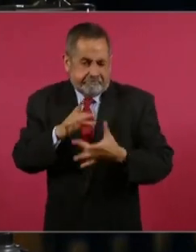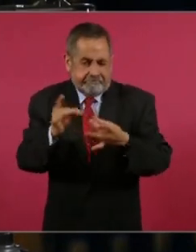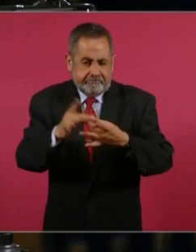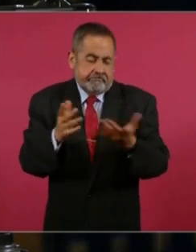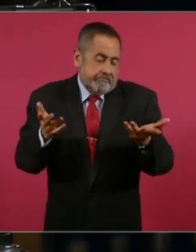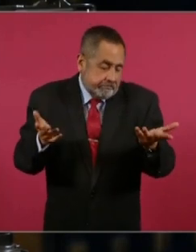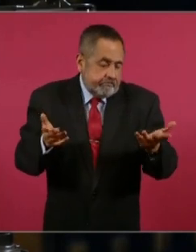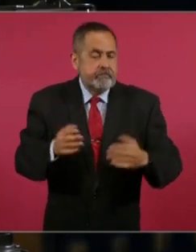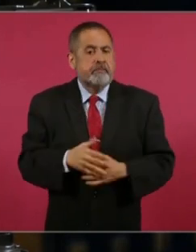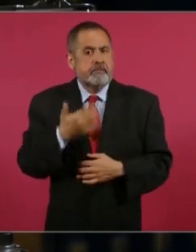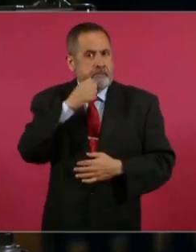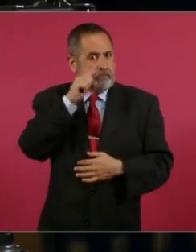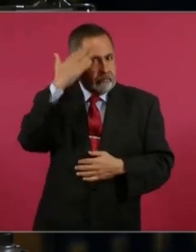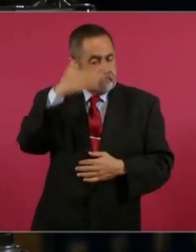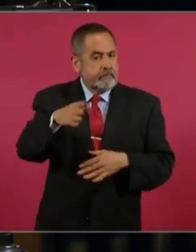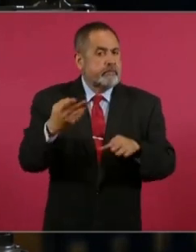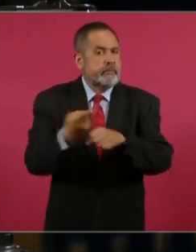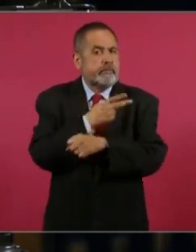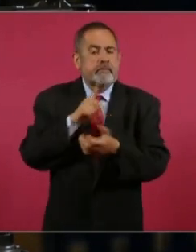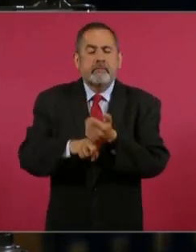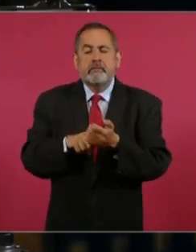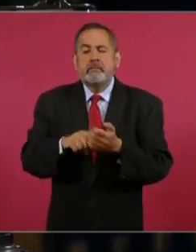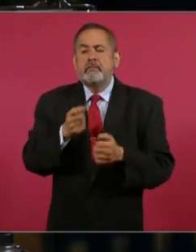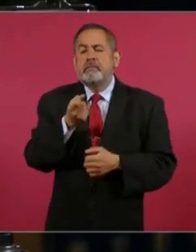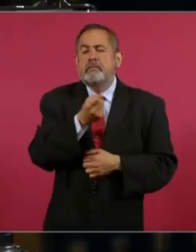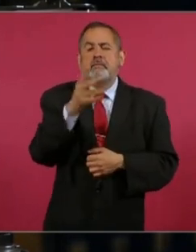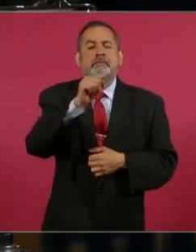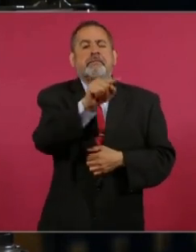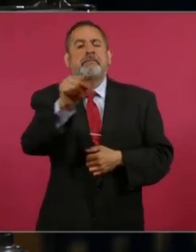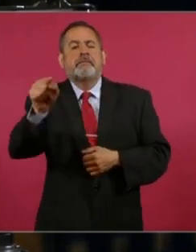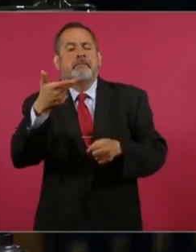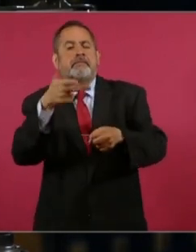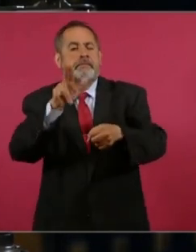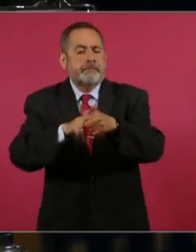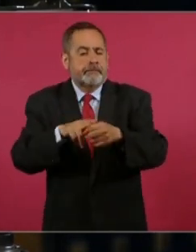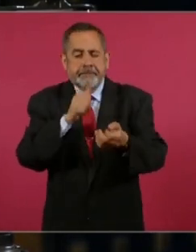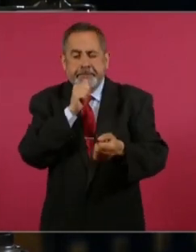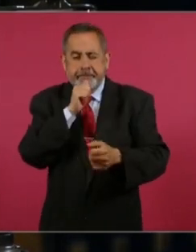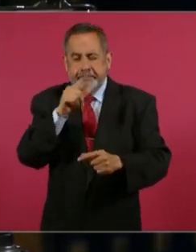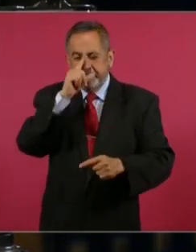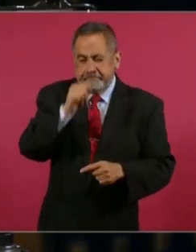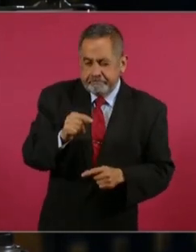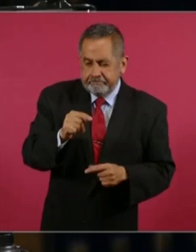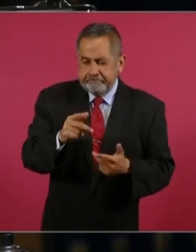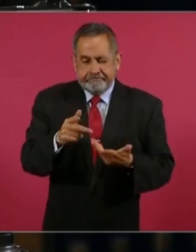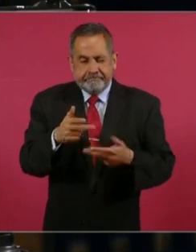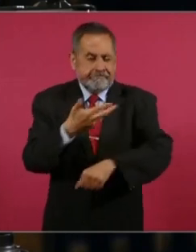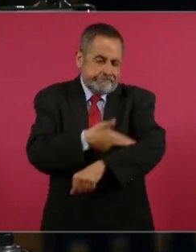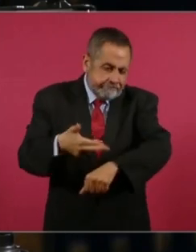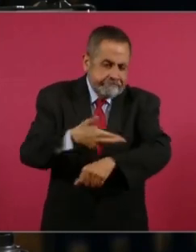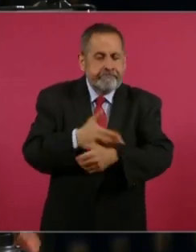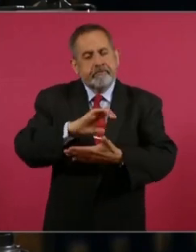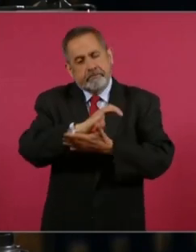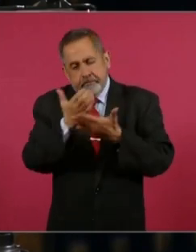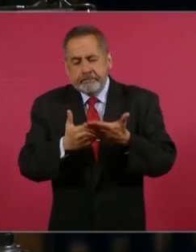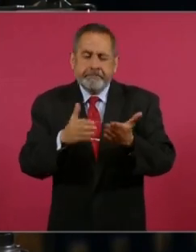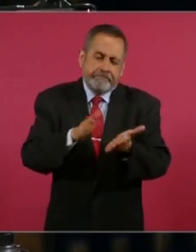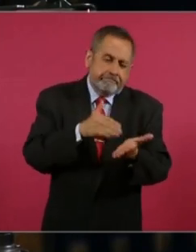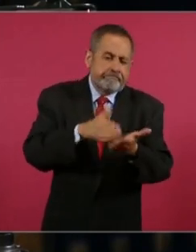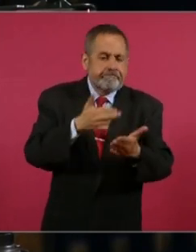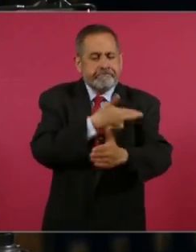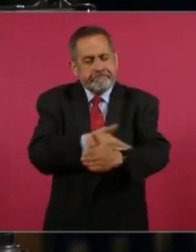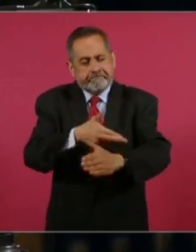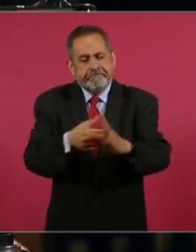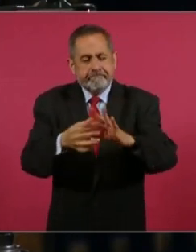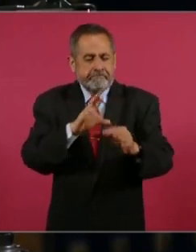va estas negociaciones de los hospitales que ya nos había comentado que estaban en tema de contratos y de